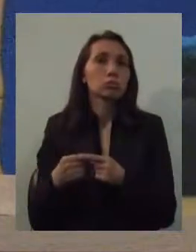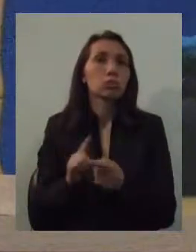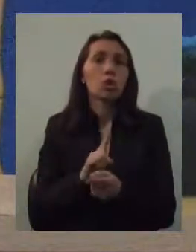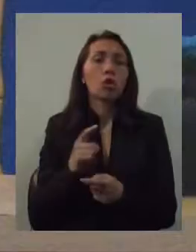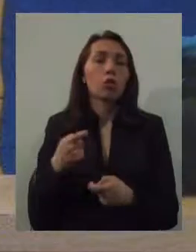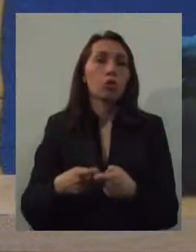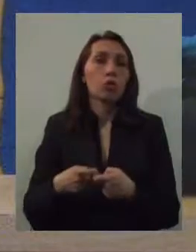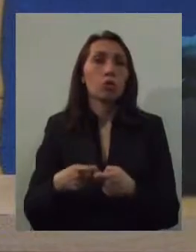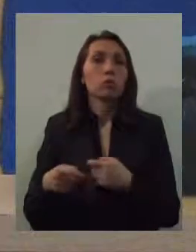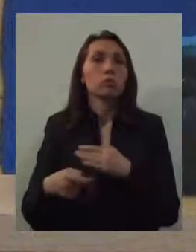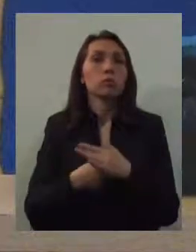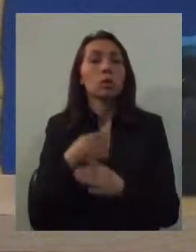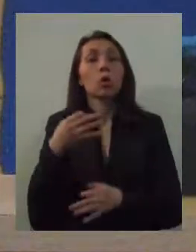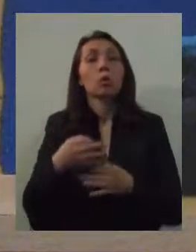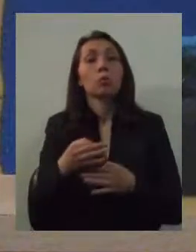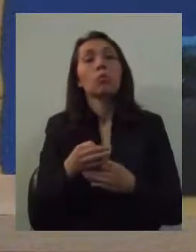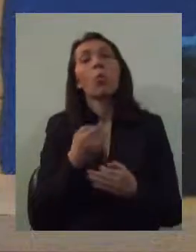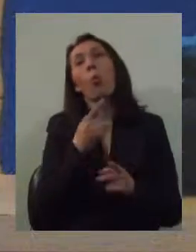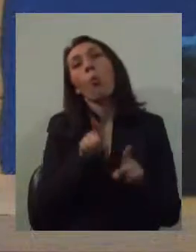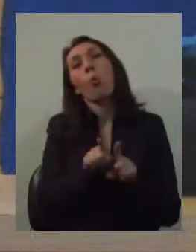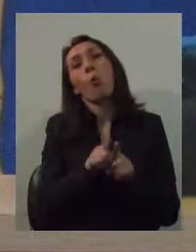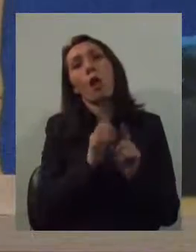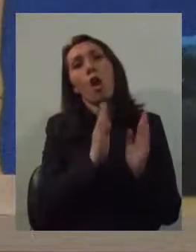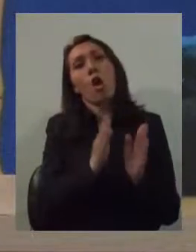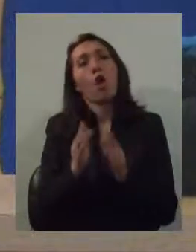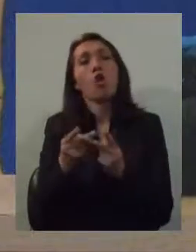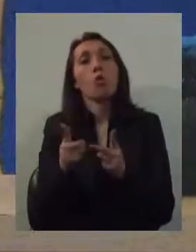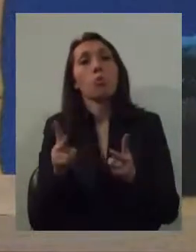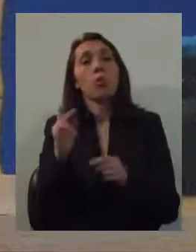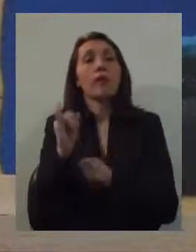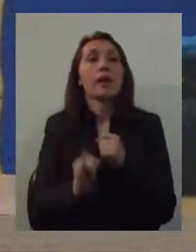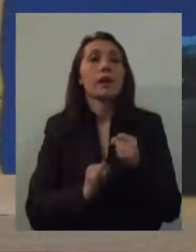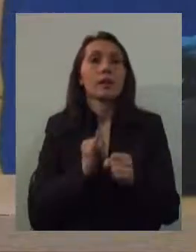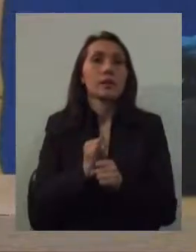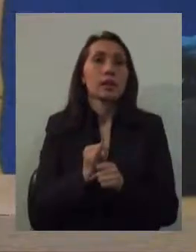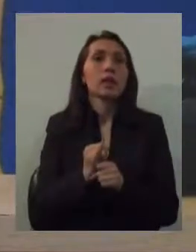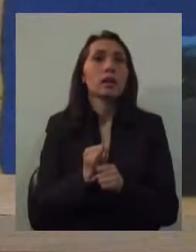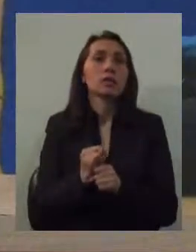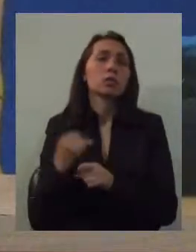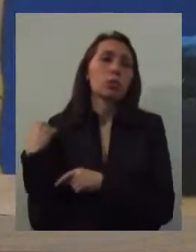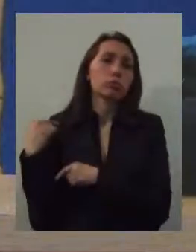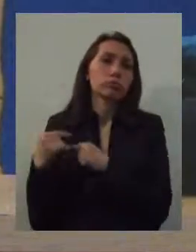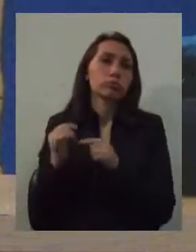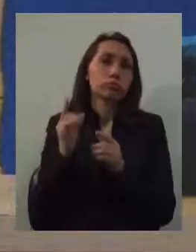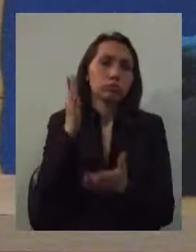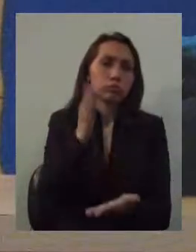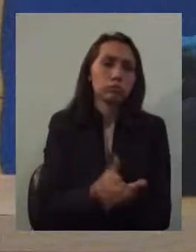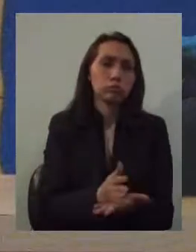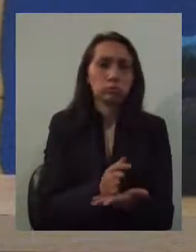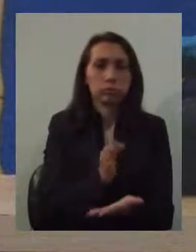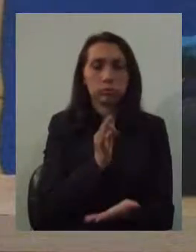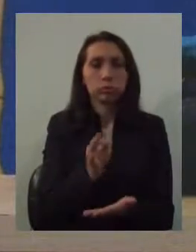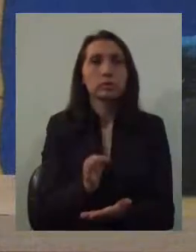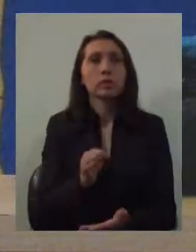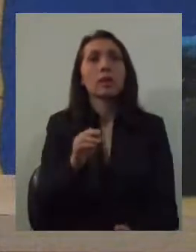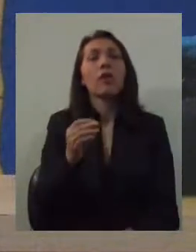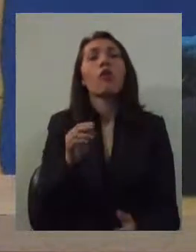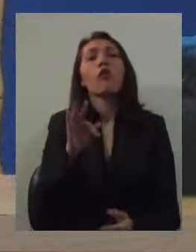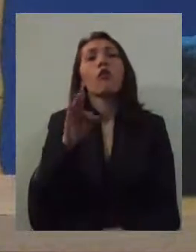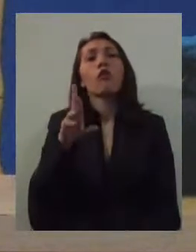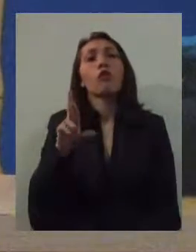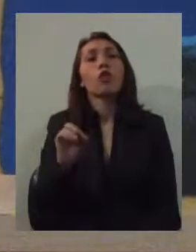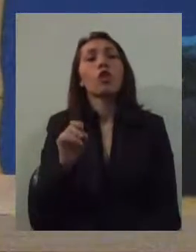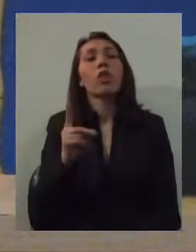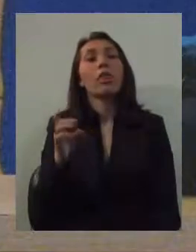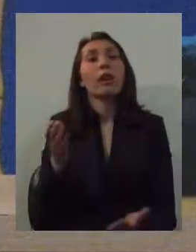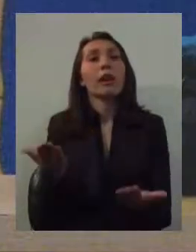habría que reconocer como una cuestión de orden público internacional jurisdiccional, el famoso foro de necesidad. En